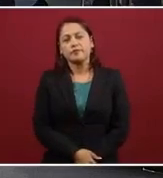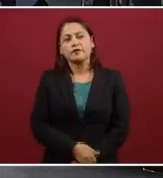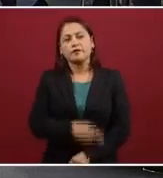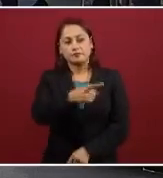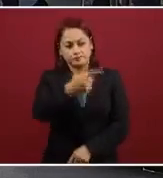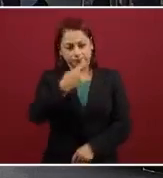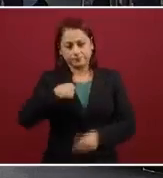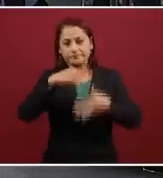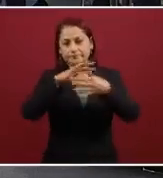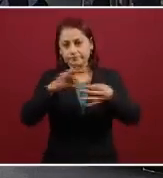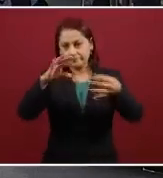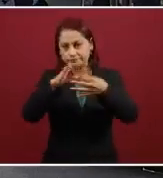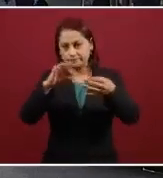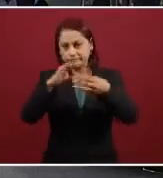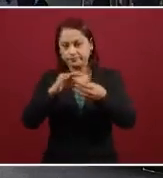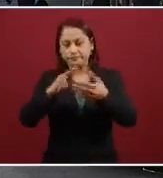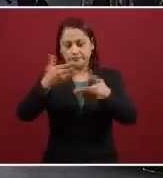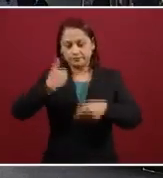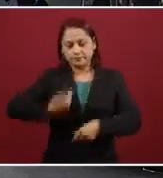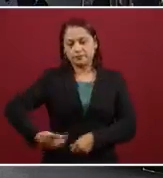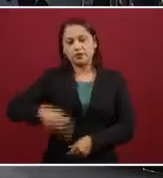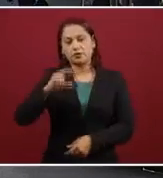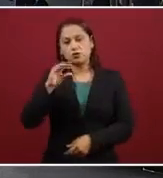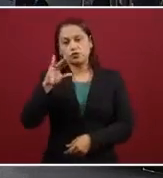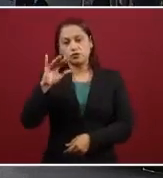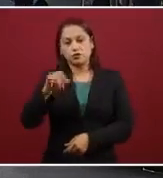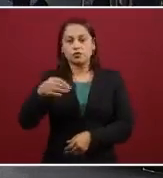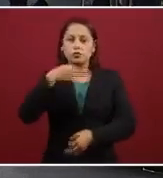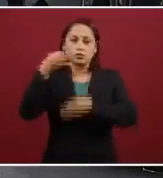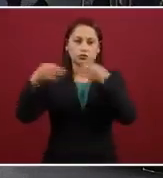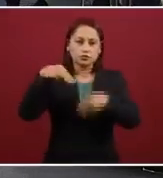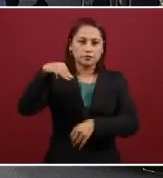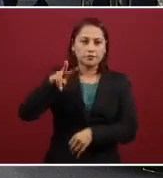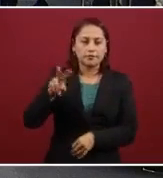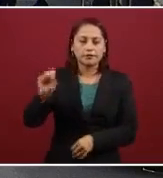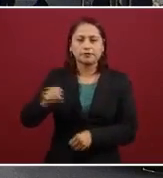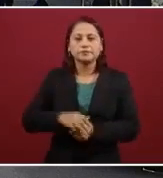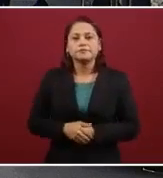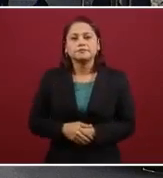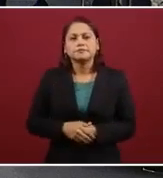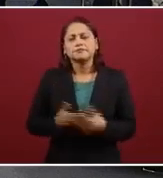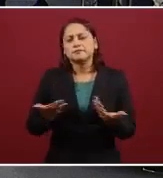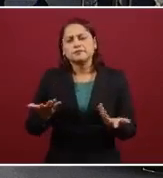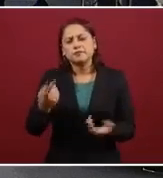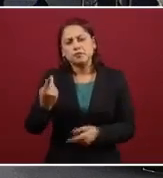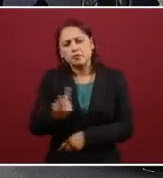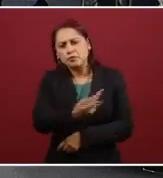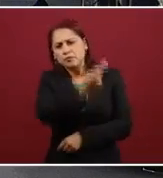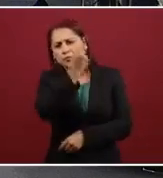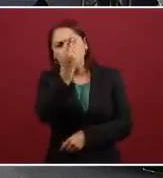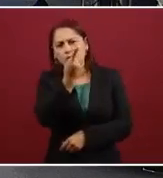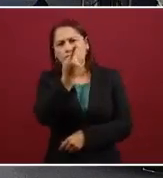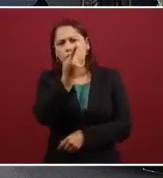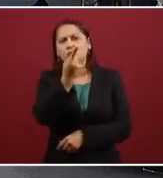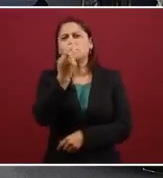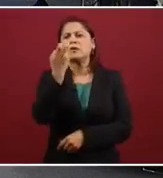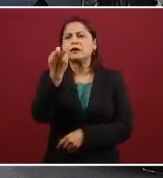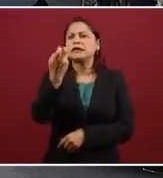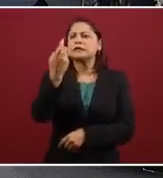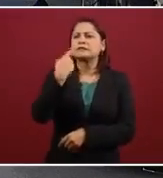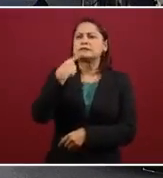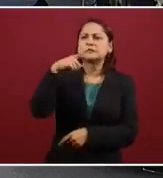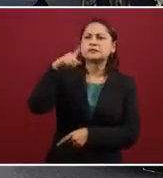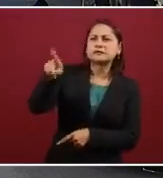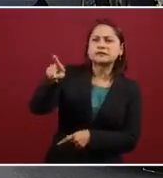explicado? Gracias, Lucio Méndez, Noticias MBS. Pero, ¿qué tan ciertas son estas acusaciones o abiertos